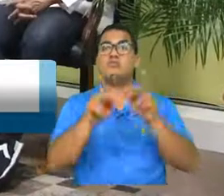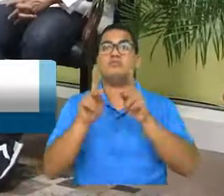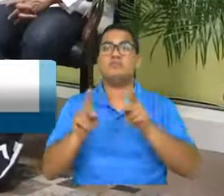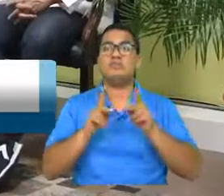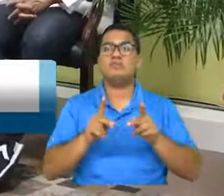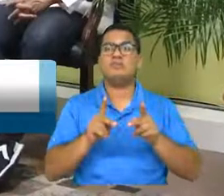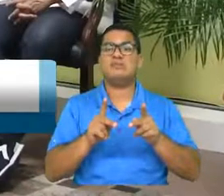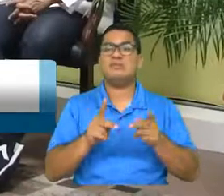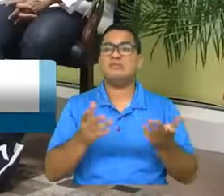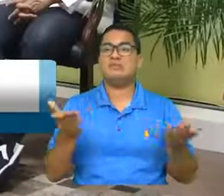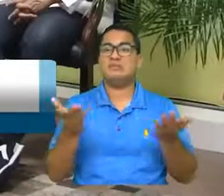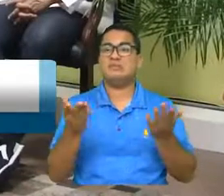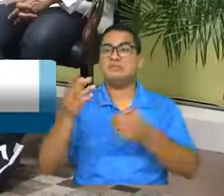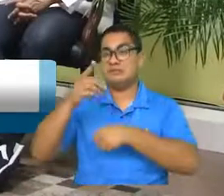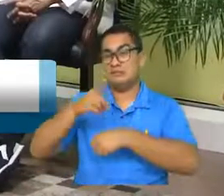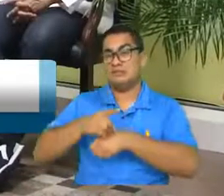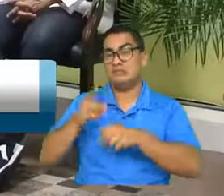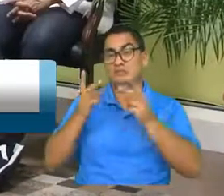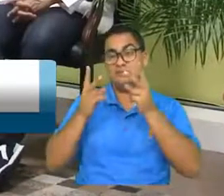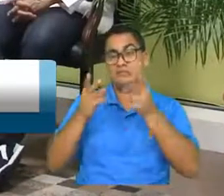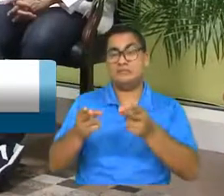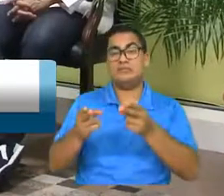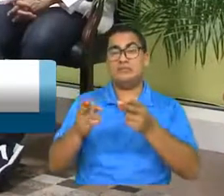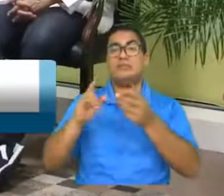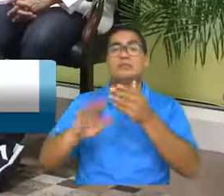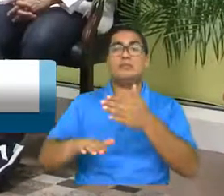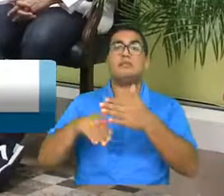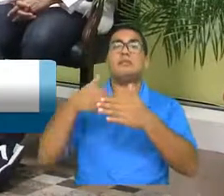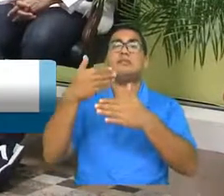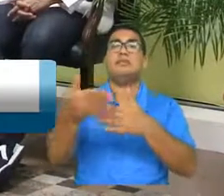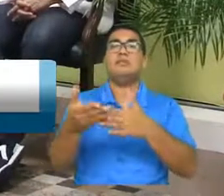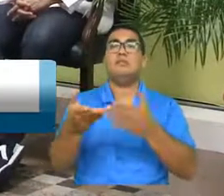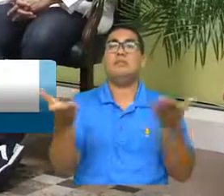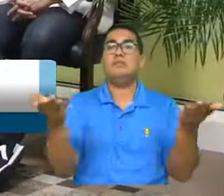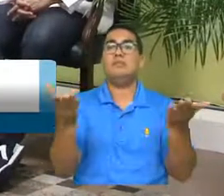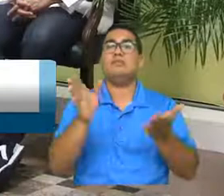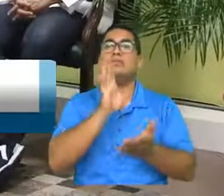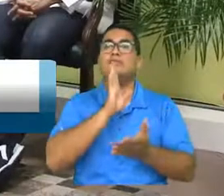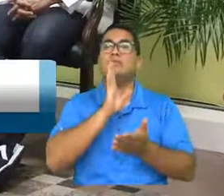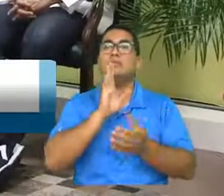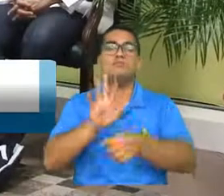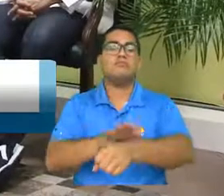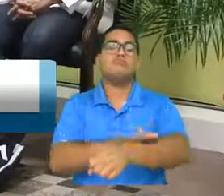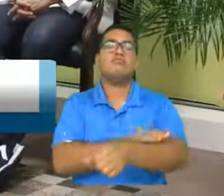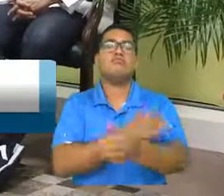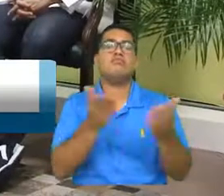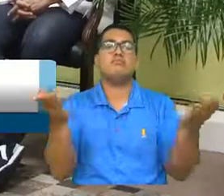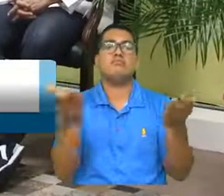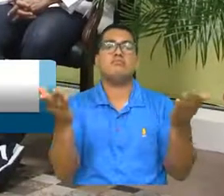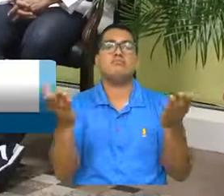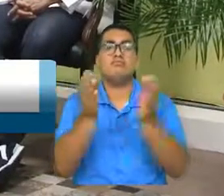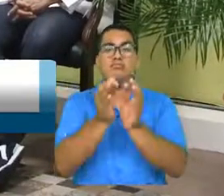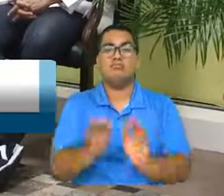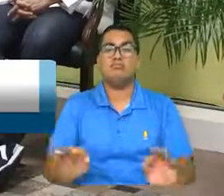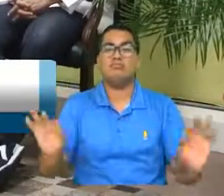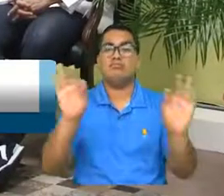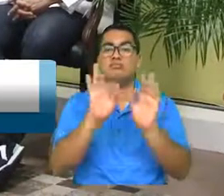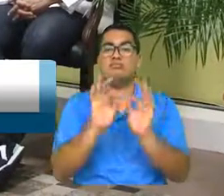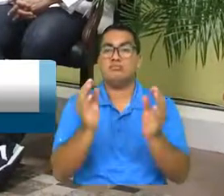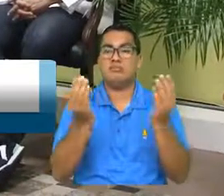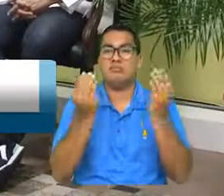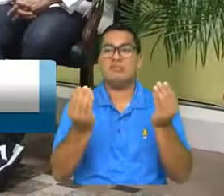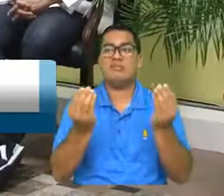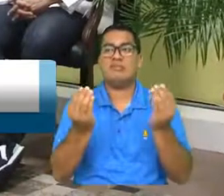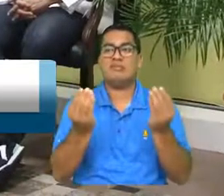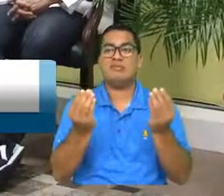Ok. Doctora, vamos a hacer una pausa. Cuando regresemos, vamos a hablar de los síntomas, muy importantes. Hay síntomas muy,